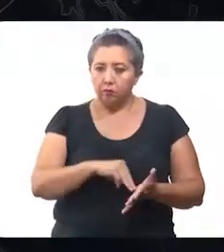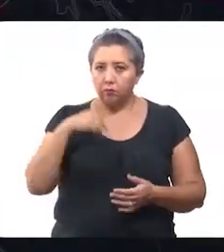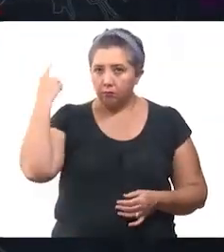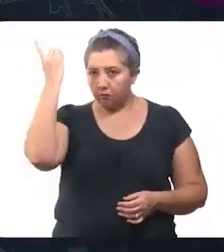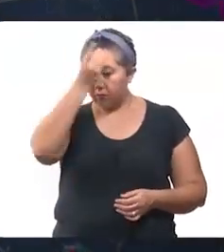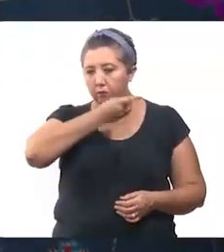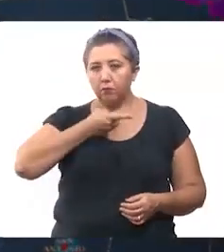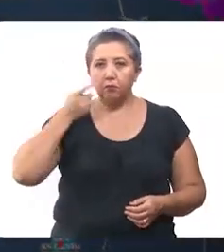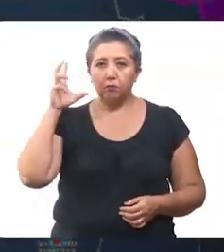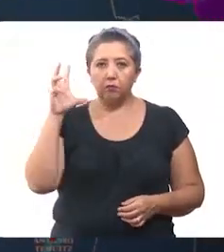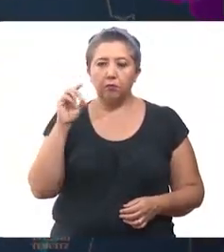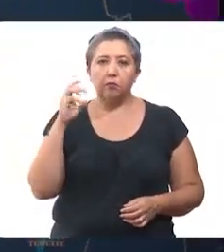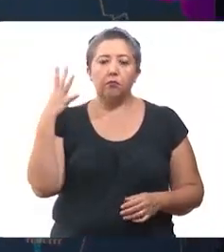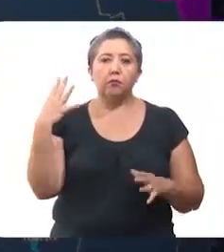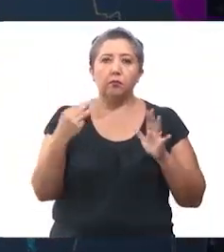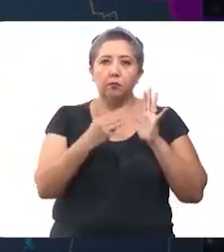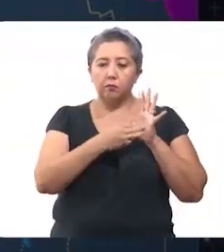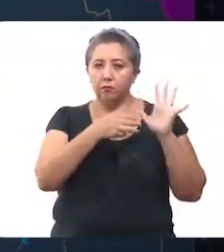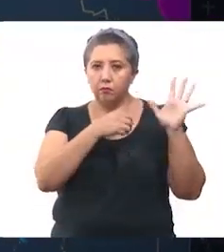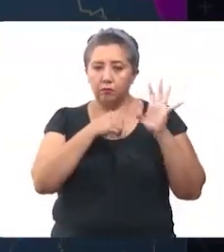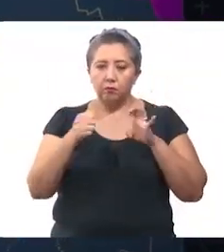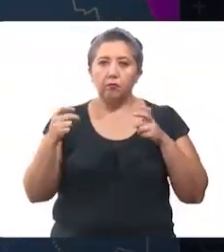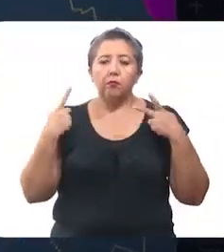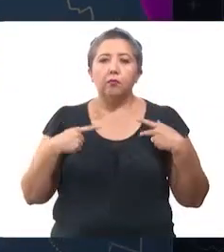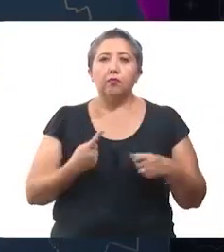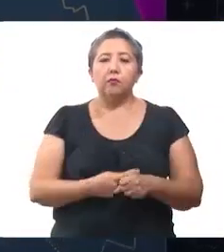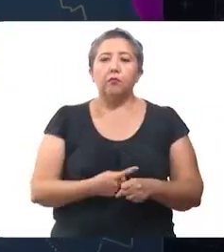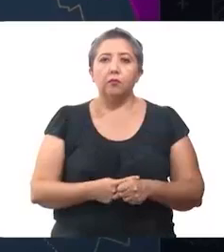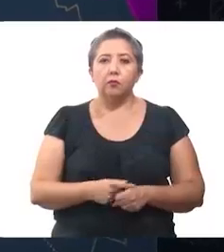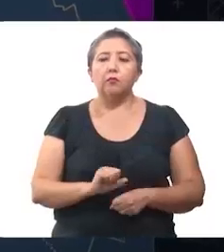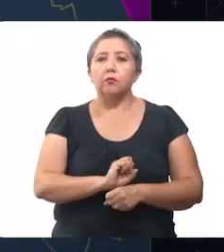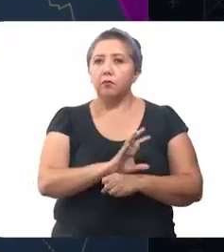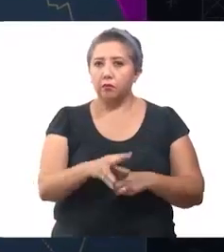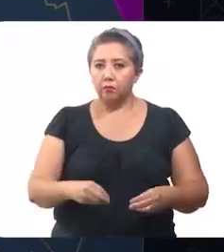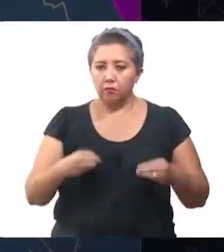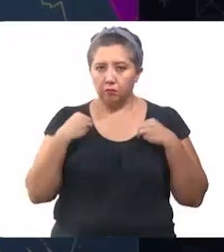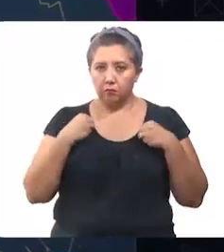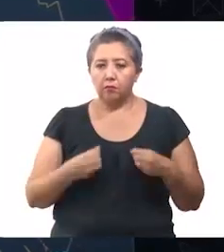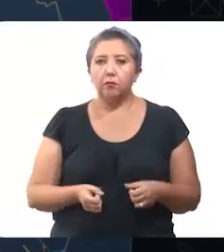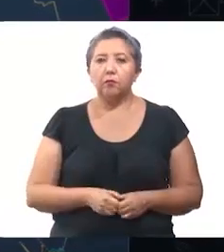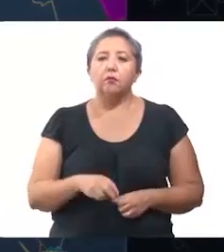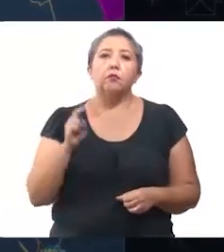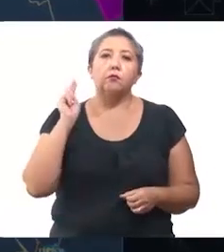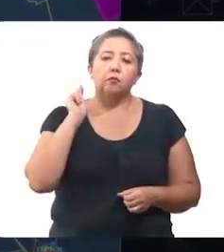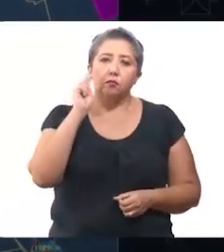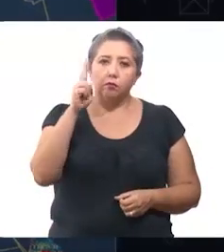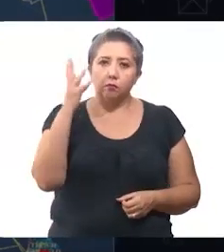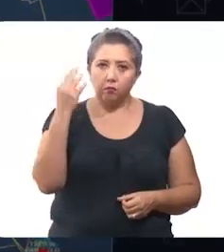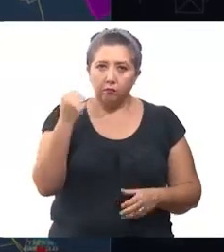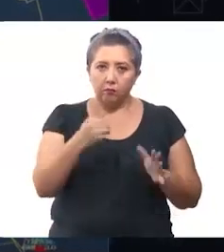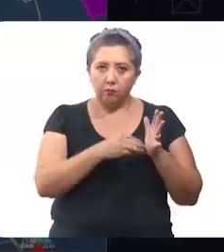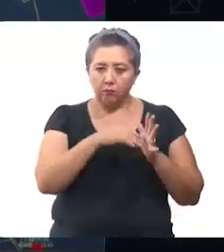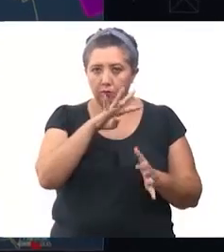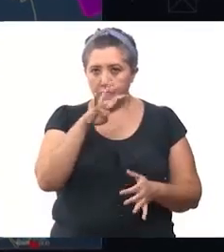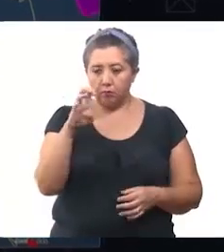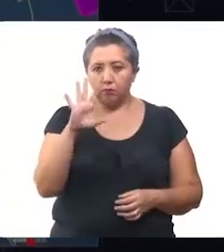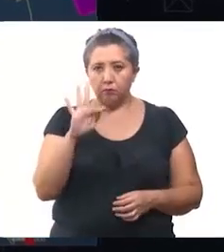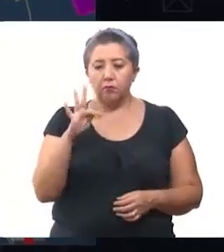diagnosticado 34.600 personas contagiadas de coronavirus, que viven 9.448 en la zona